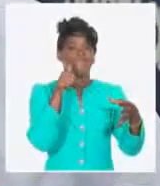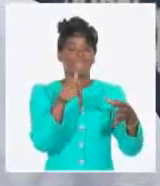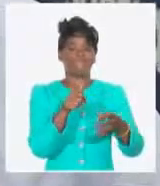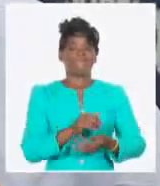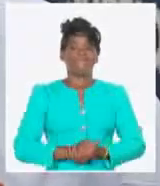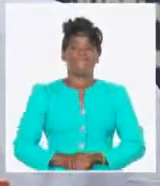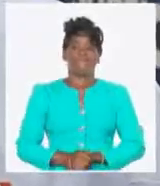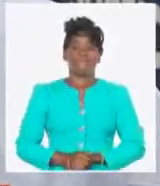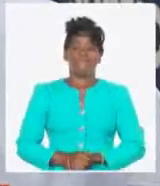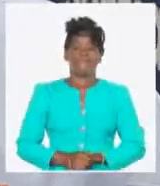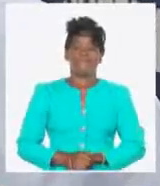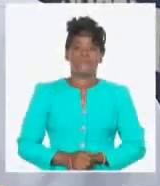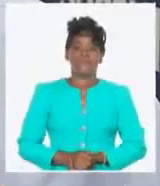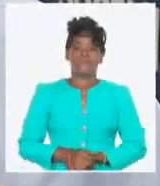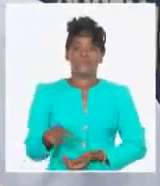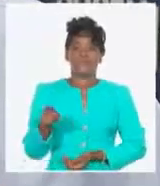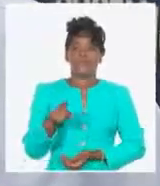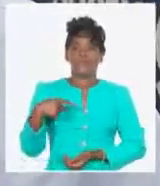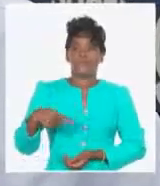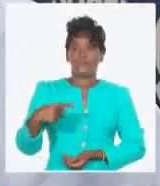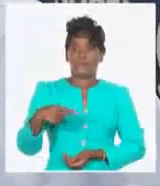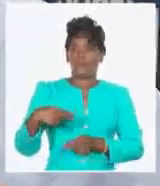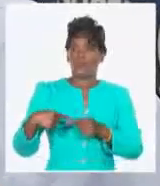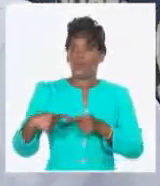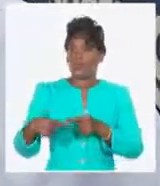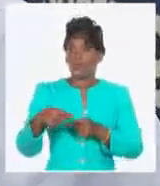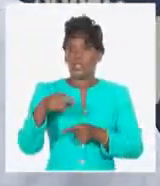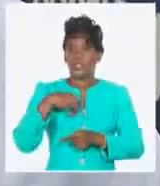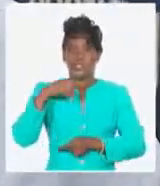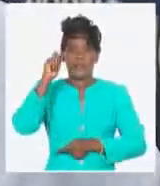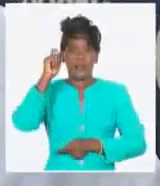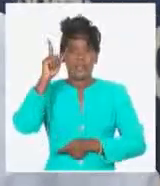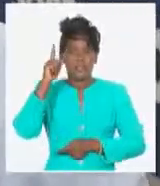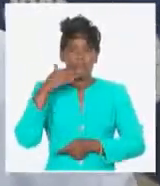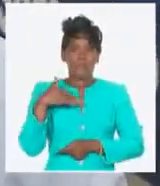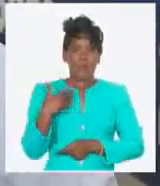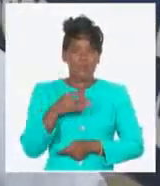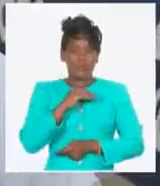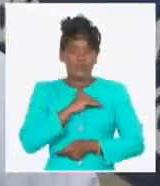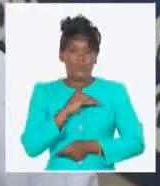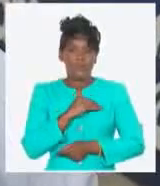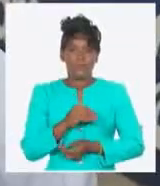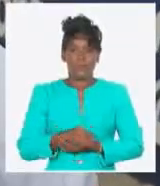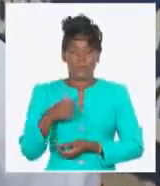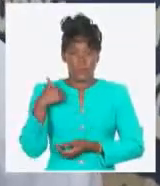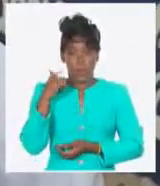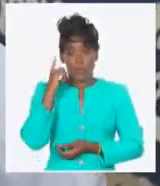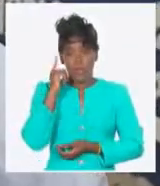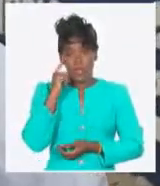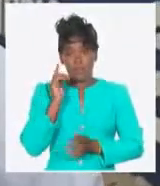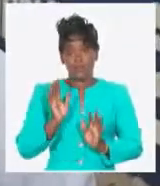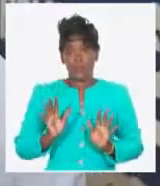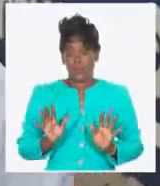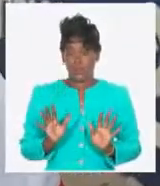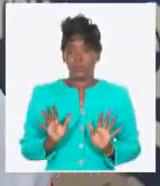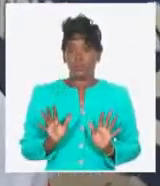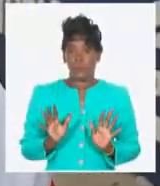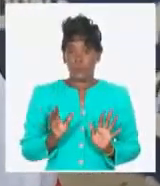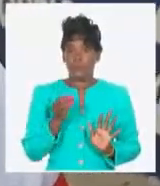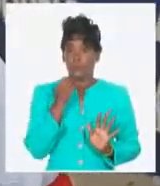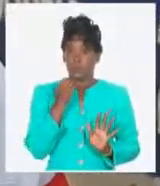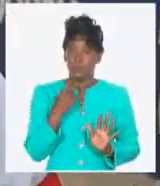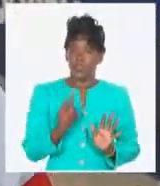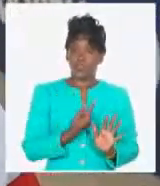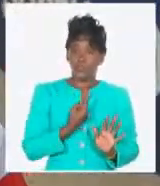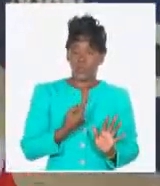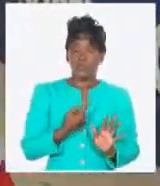le aporta día a día su experiencia como profesional a Baldoquín con el equipo Cuba? Bueno, yo pienso que eso es un aporte bueno, positivo para